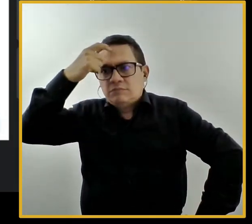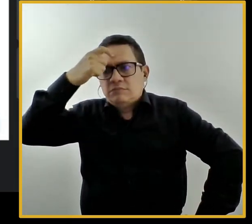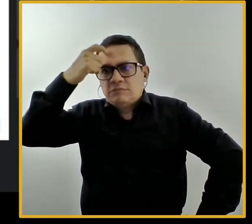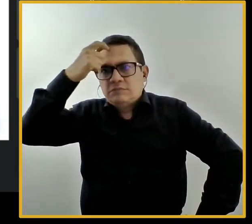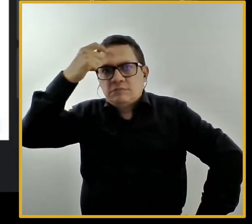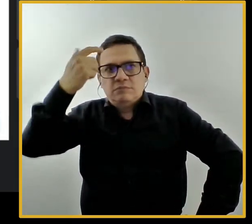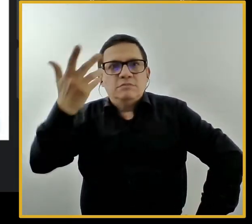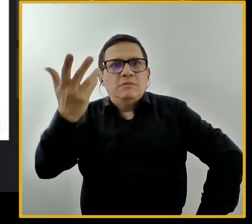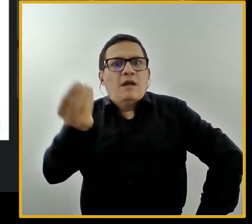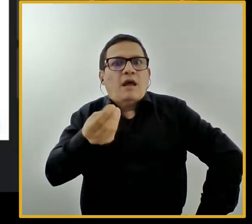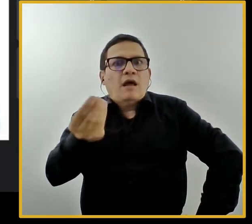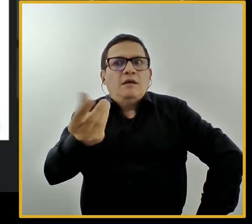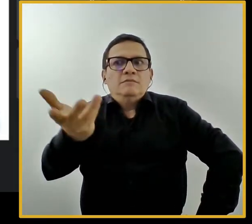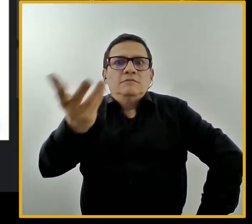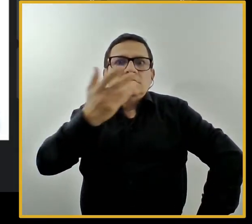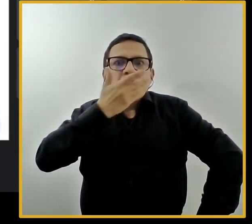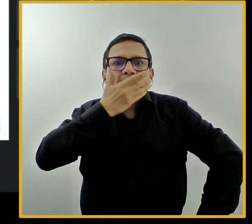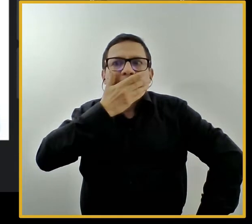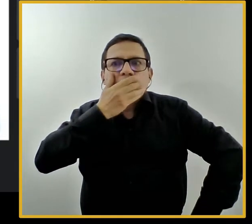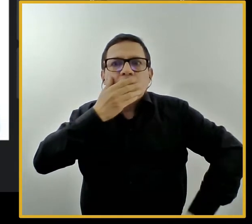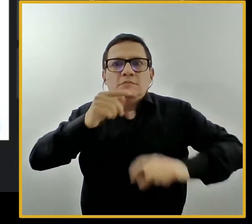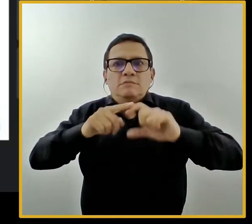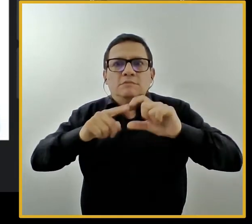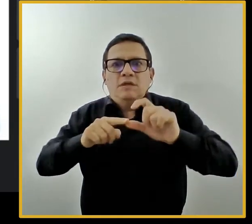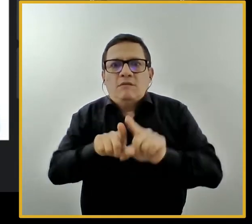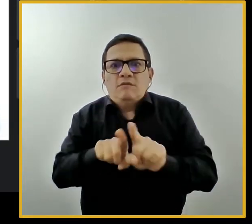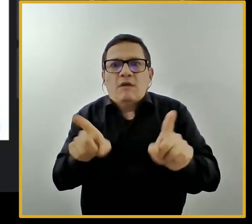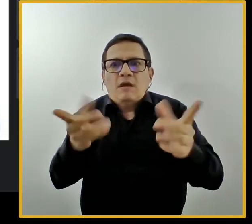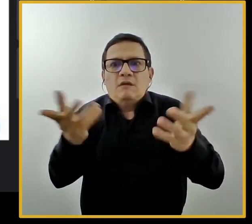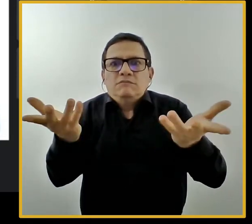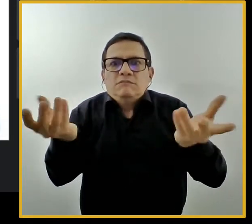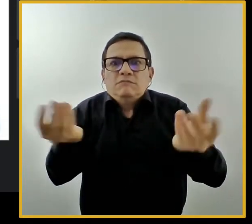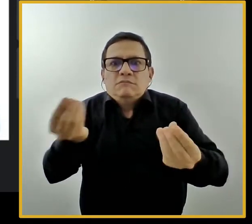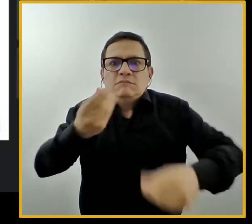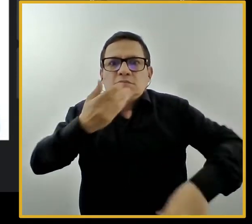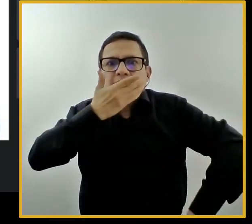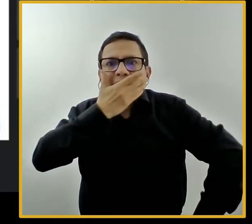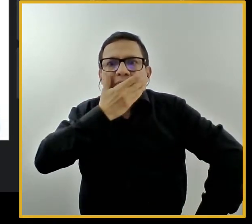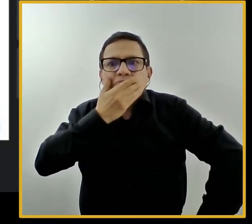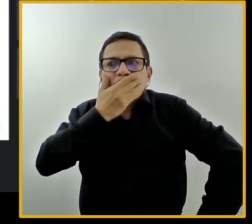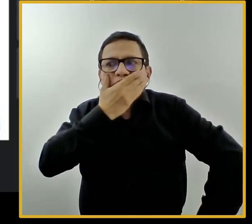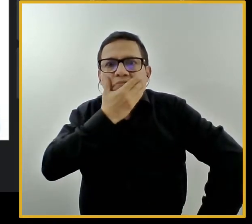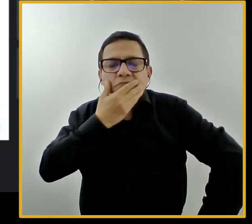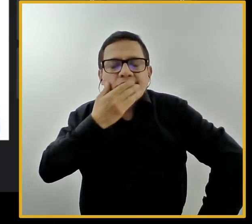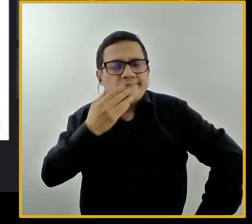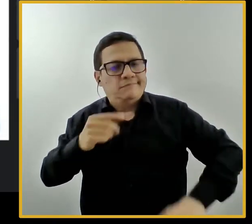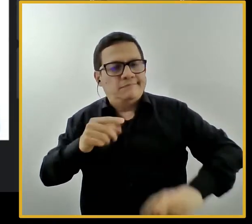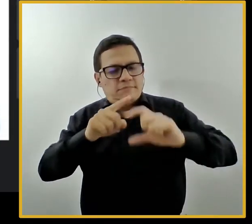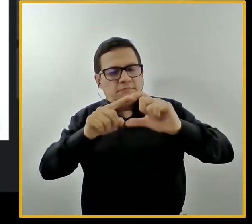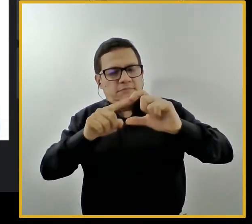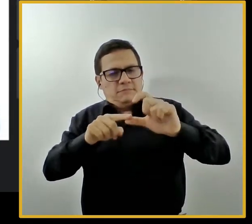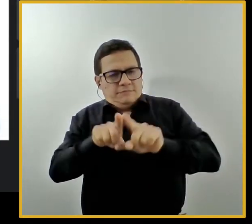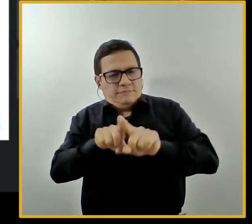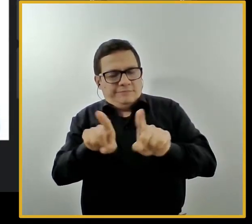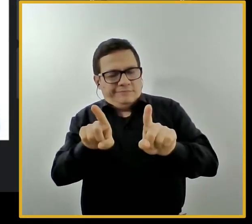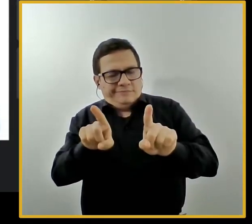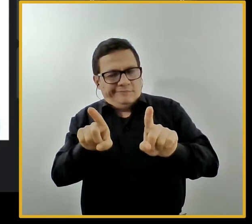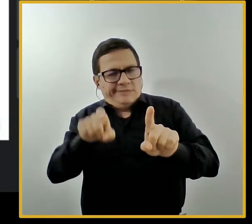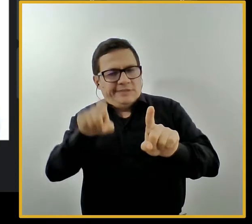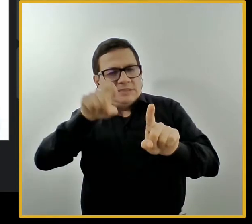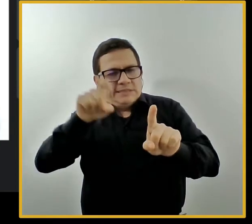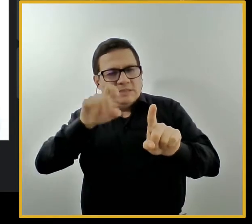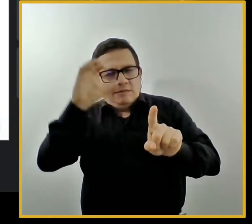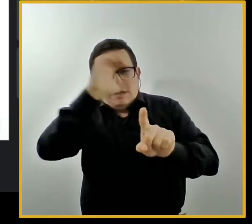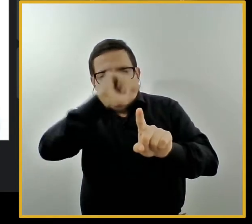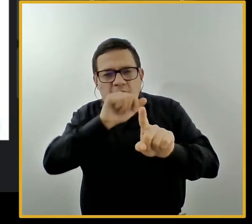preguntando, pero ¿cómo se resuelve una ecuación diferencial? Pues básicamente resolver una ecuación diferencial es encontrar